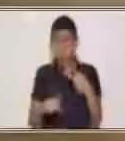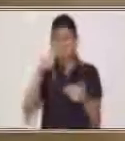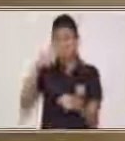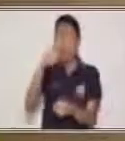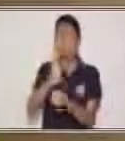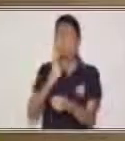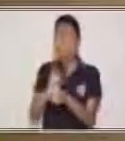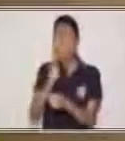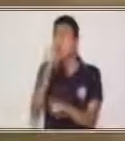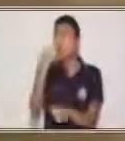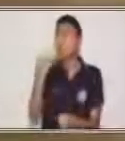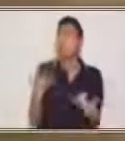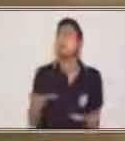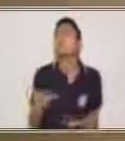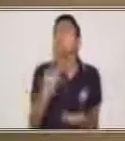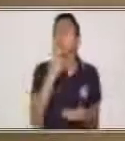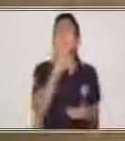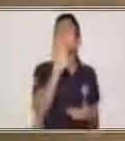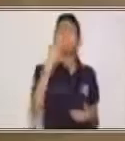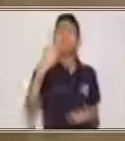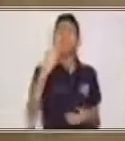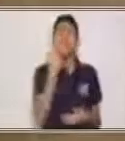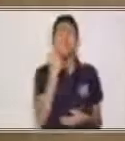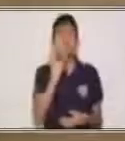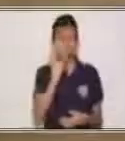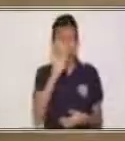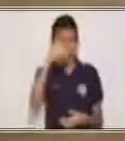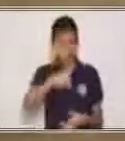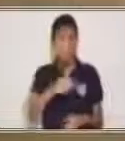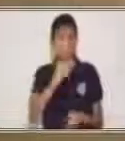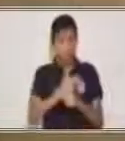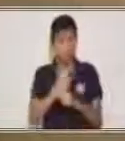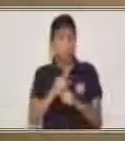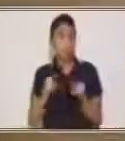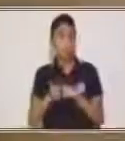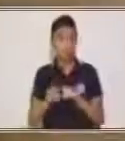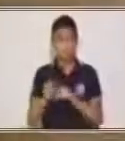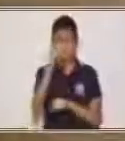idiomas. Los ladinos se expresan en el idioma español.